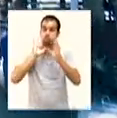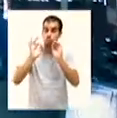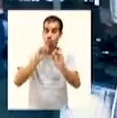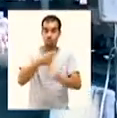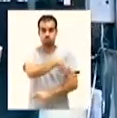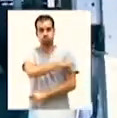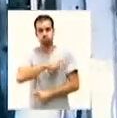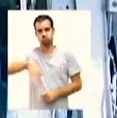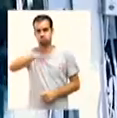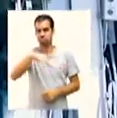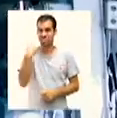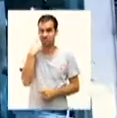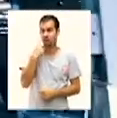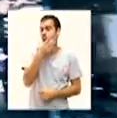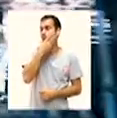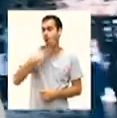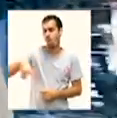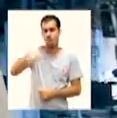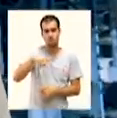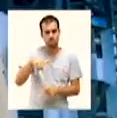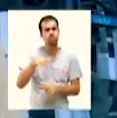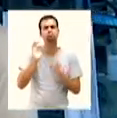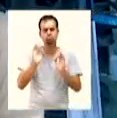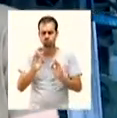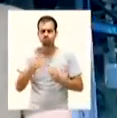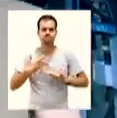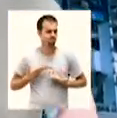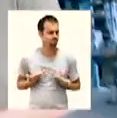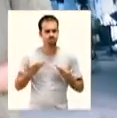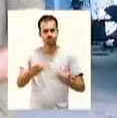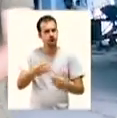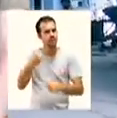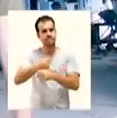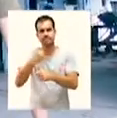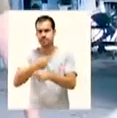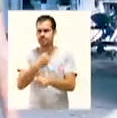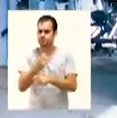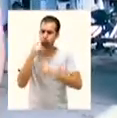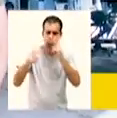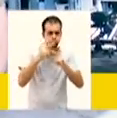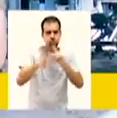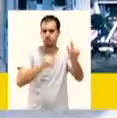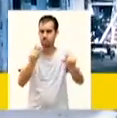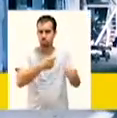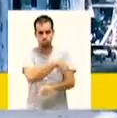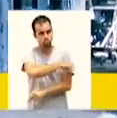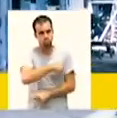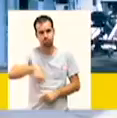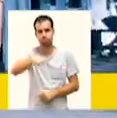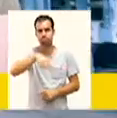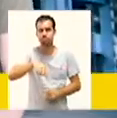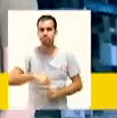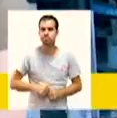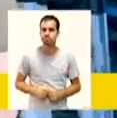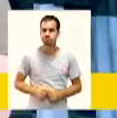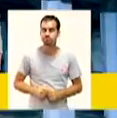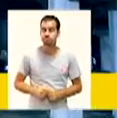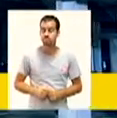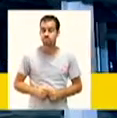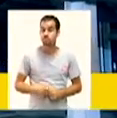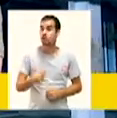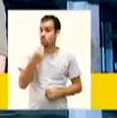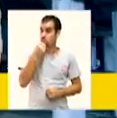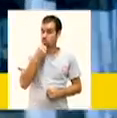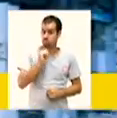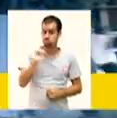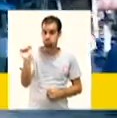de combate y en otros frentes, siempre dando su aporte tan importante a esta batalla. Para obtener el triunfo es necesario pasar por la